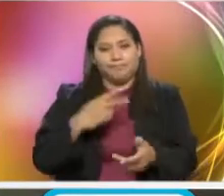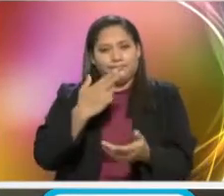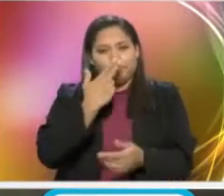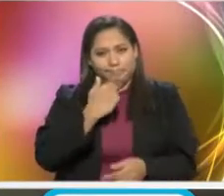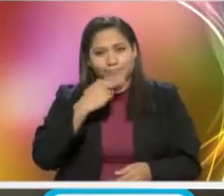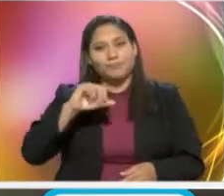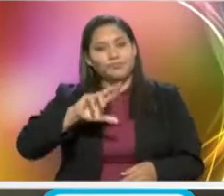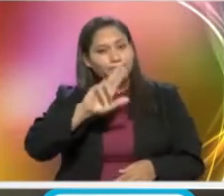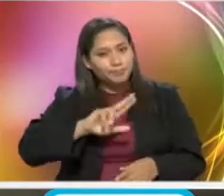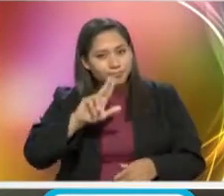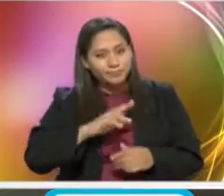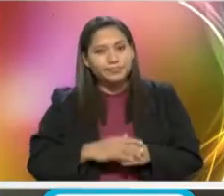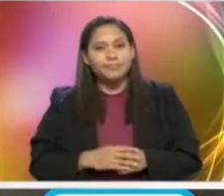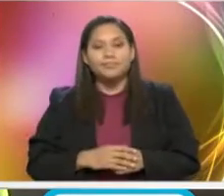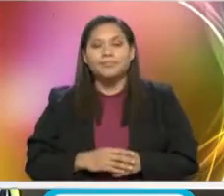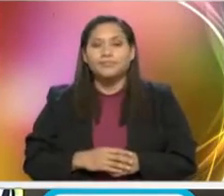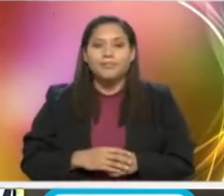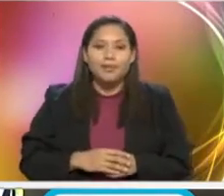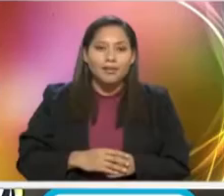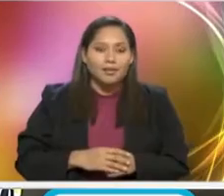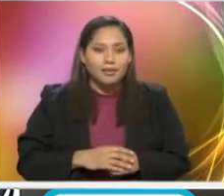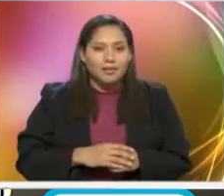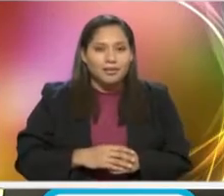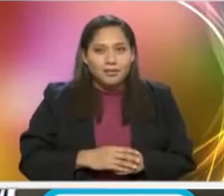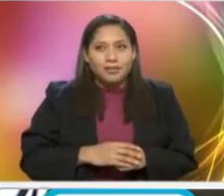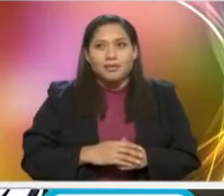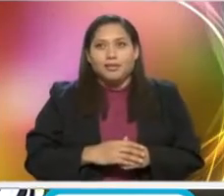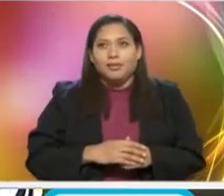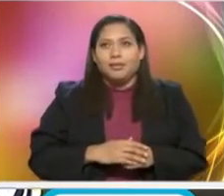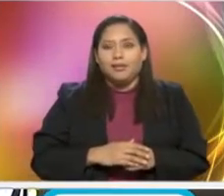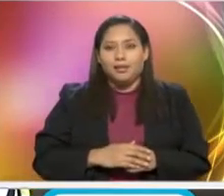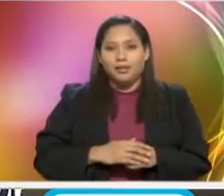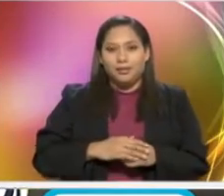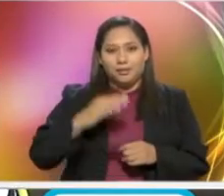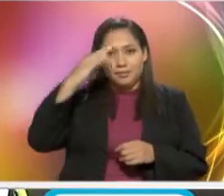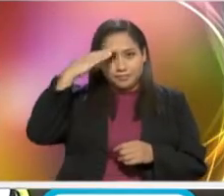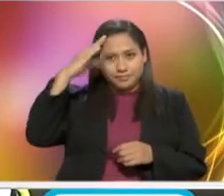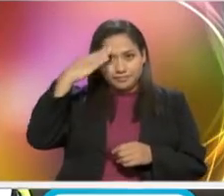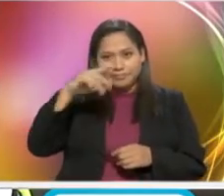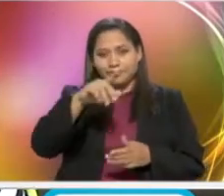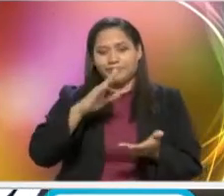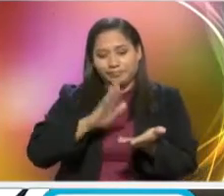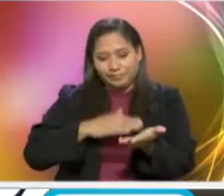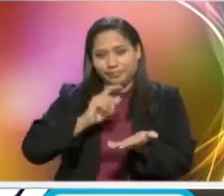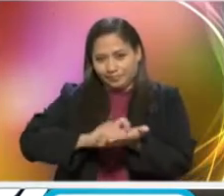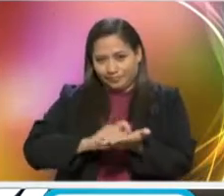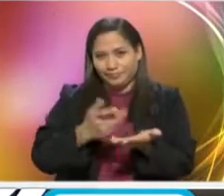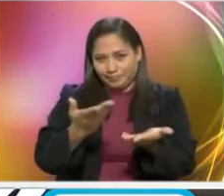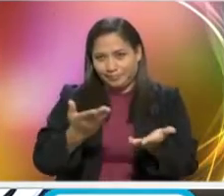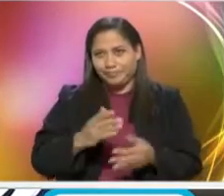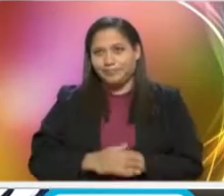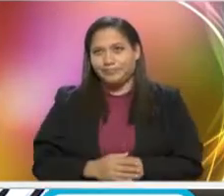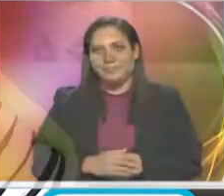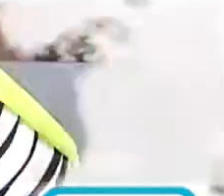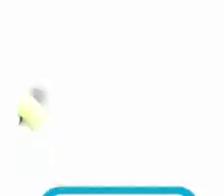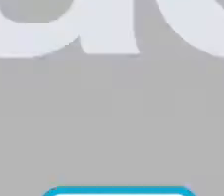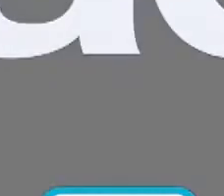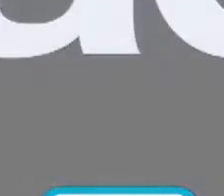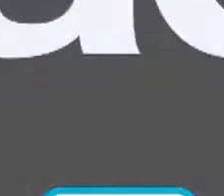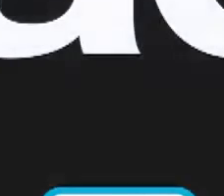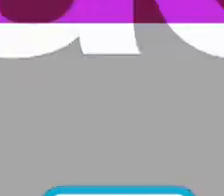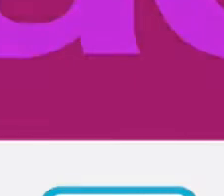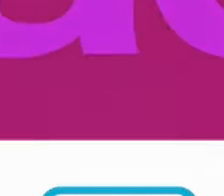Diabetes. Hoy es martes, así que, señora, saque sus respectivas anotaciones y vamos a compartirle los ingredientes.